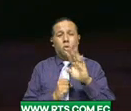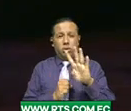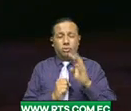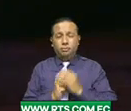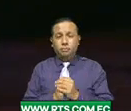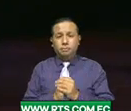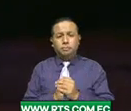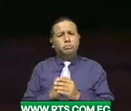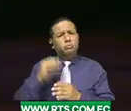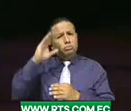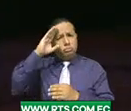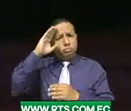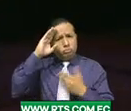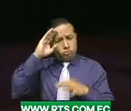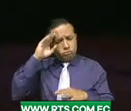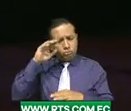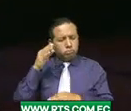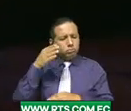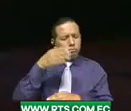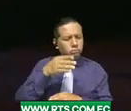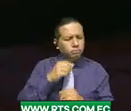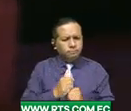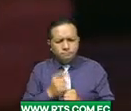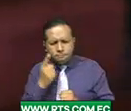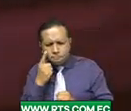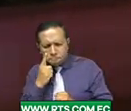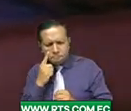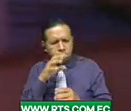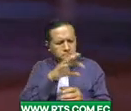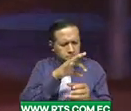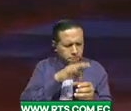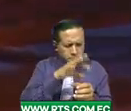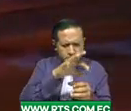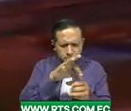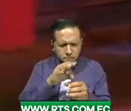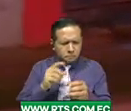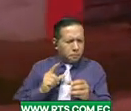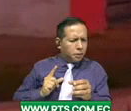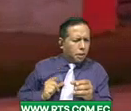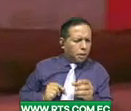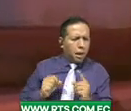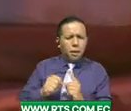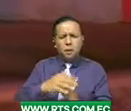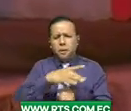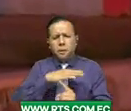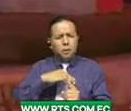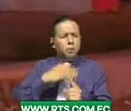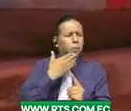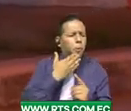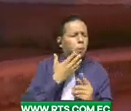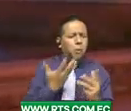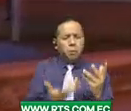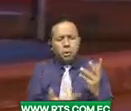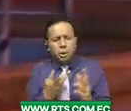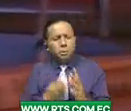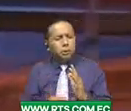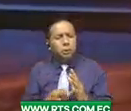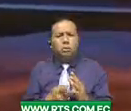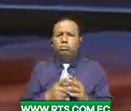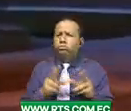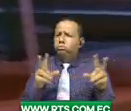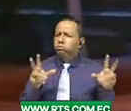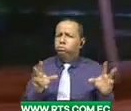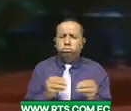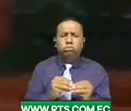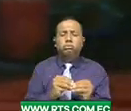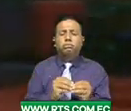haciendo la recolección de precisamente indicios balísticos, los detalles, la situación o lo que más puedan recolectar. Justamente